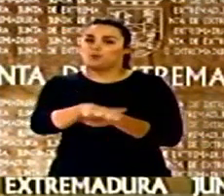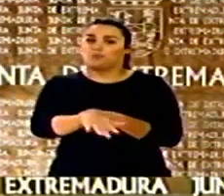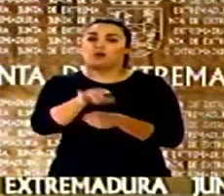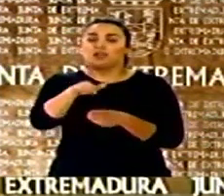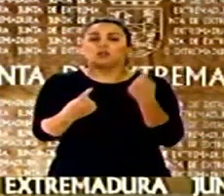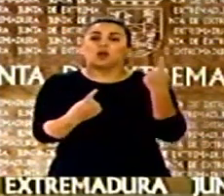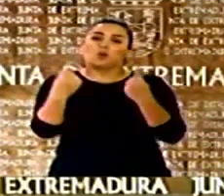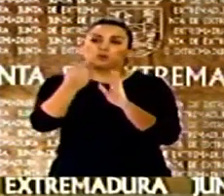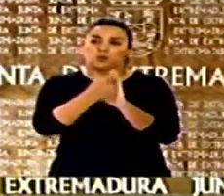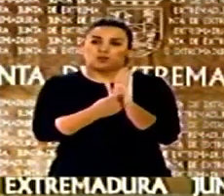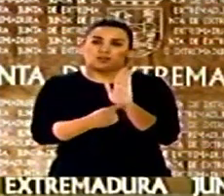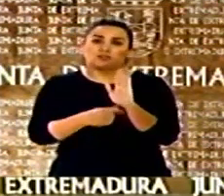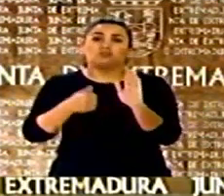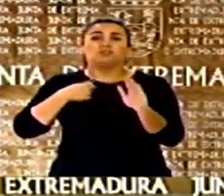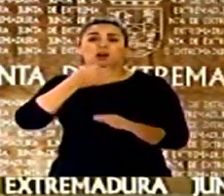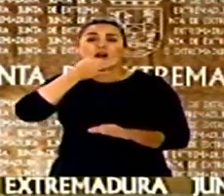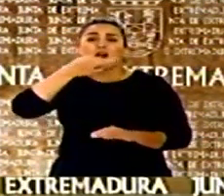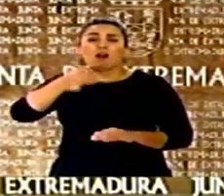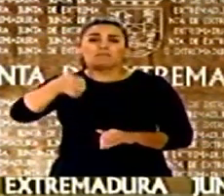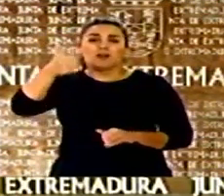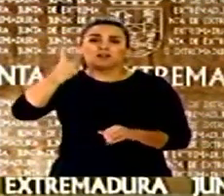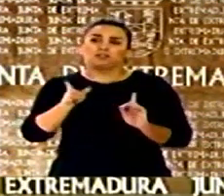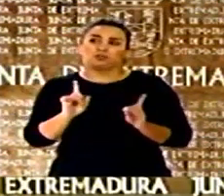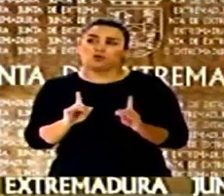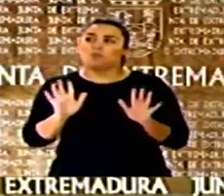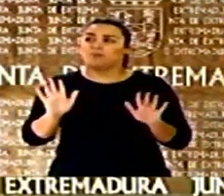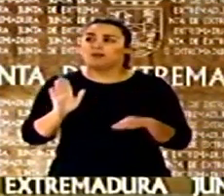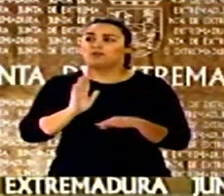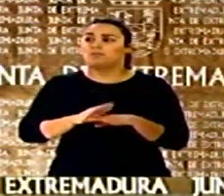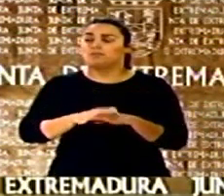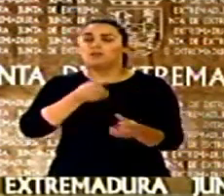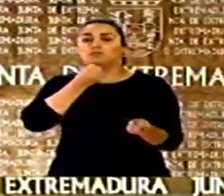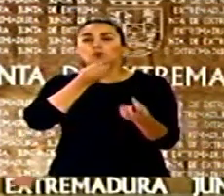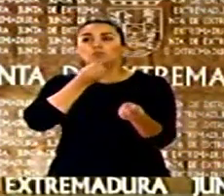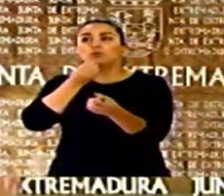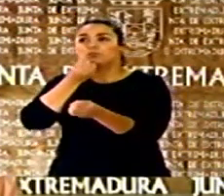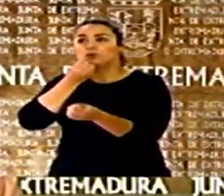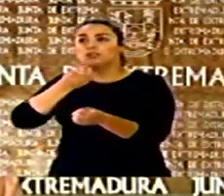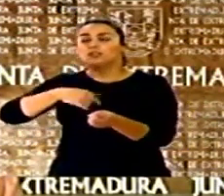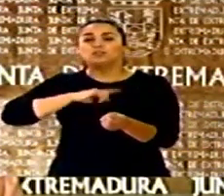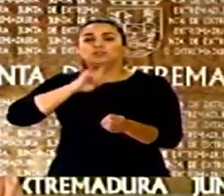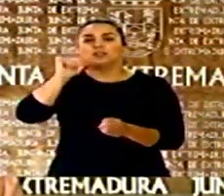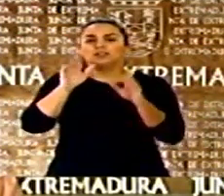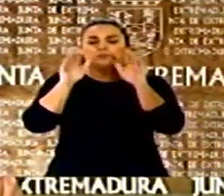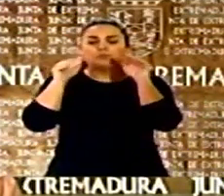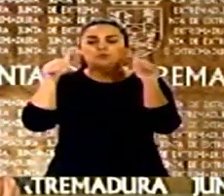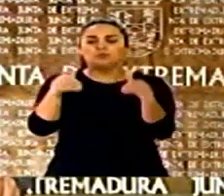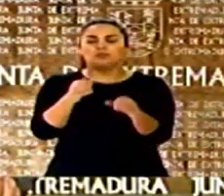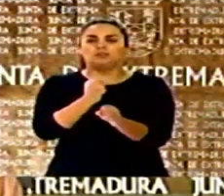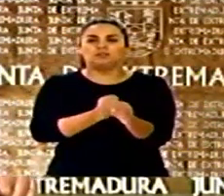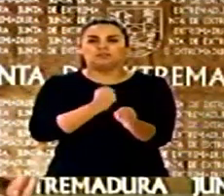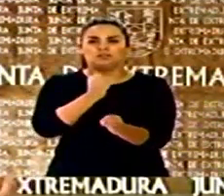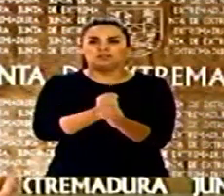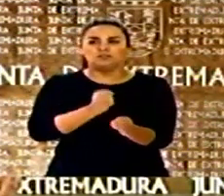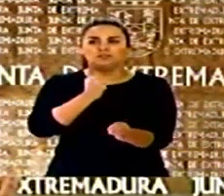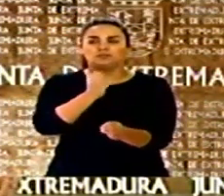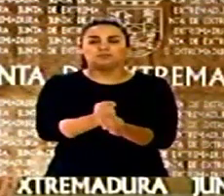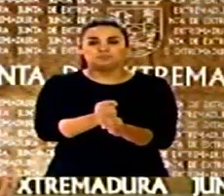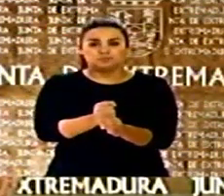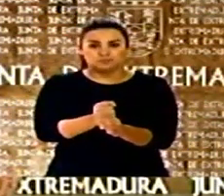masivo es el retorno que llega al campo como consecuencia de las pólizas de aseguramiento, ¿no? Este año ha habido sectores que, si no hubiera sido por